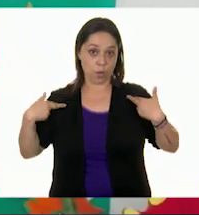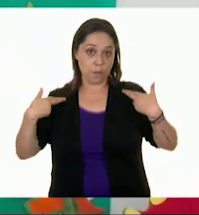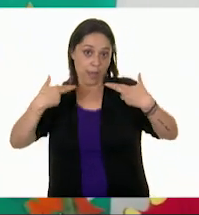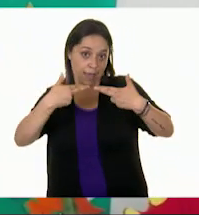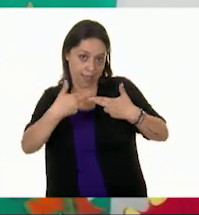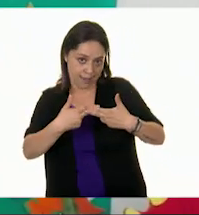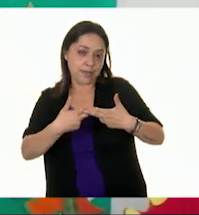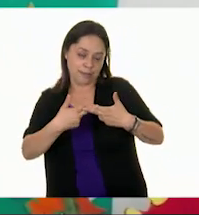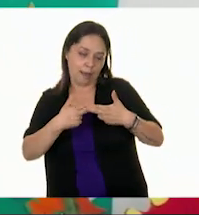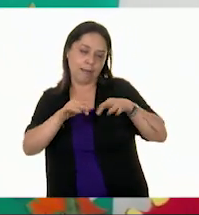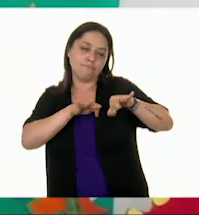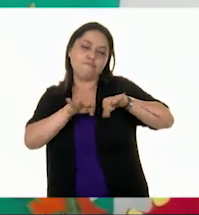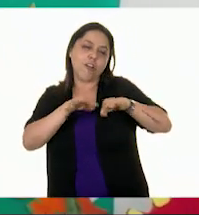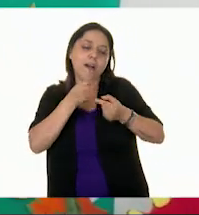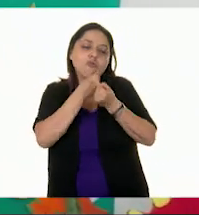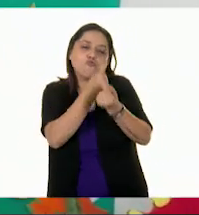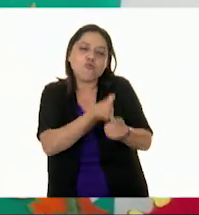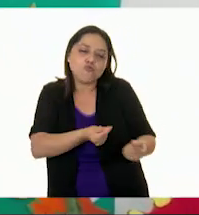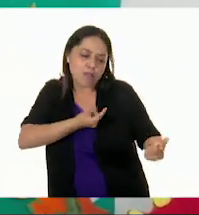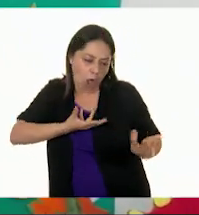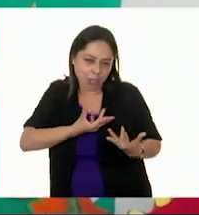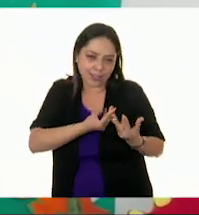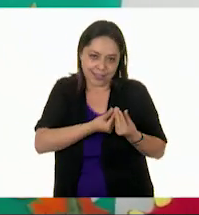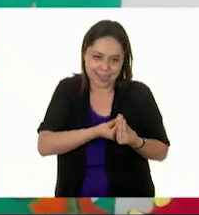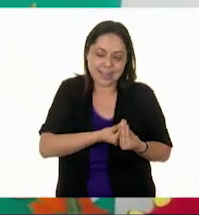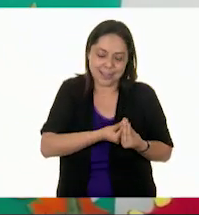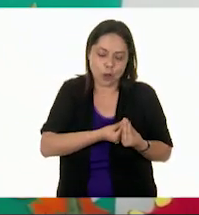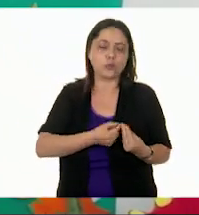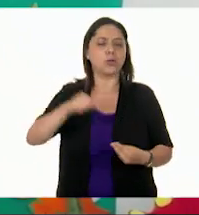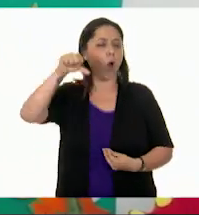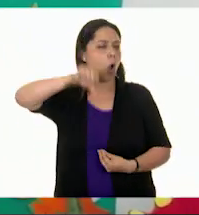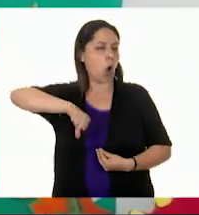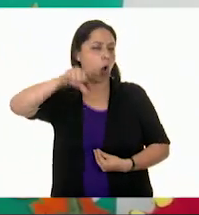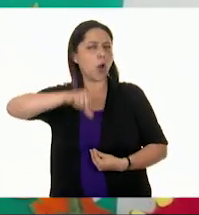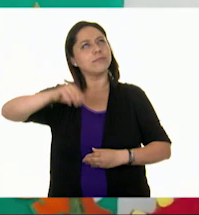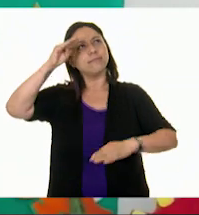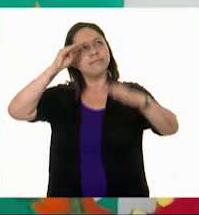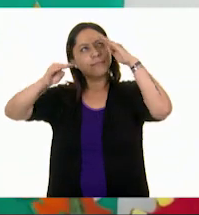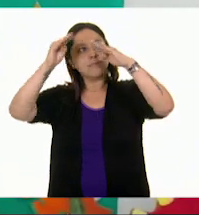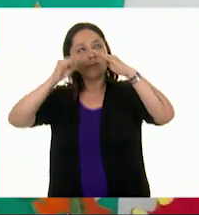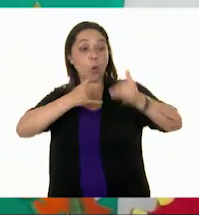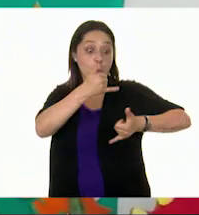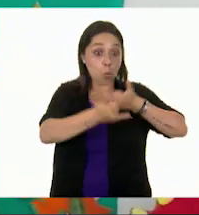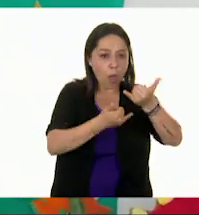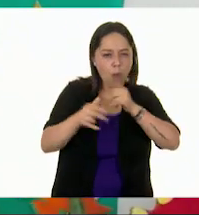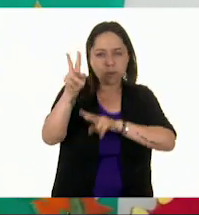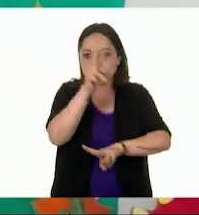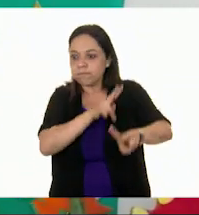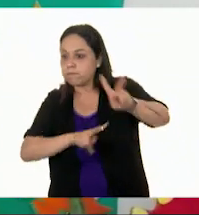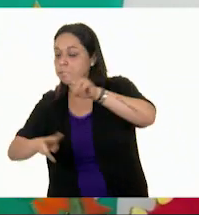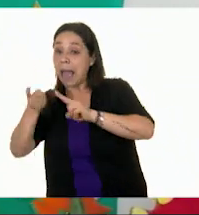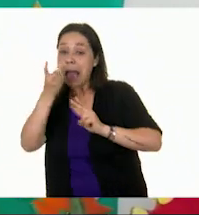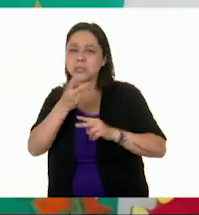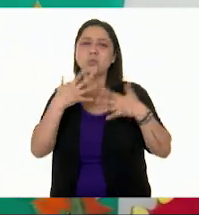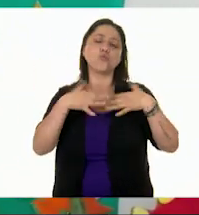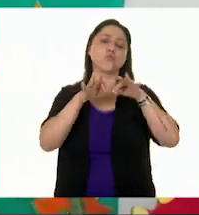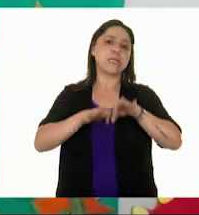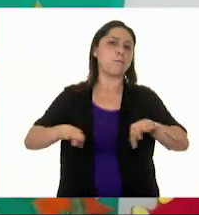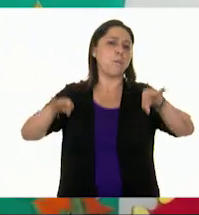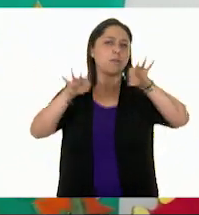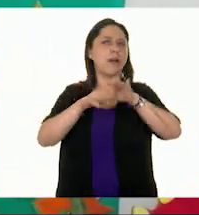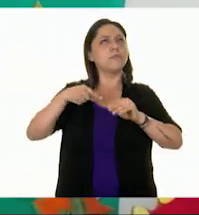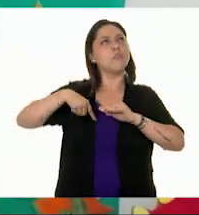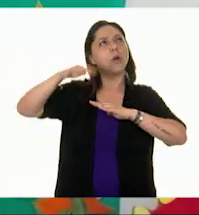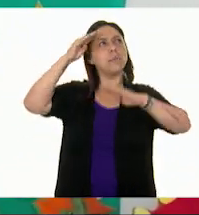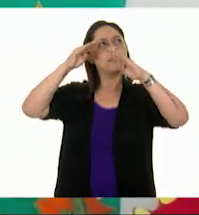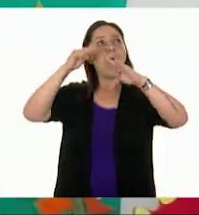de atención infantil. El día de hoy, considerando que la exploración y el juego son experiencias básicas, organicé un ambiente